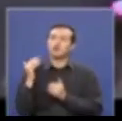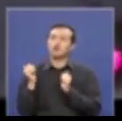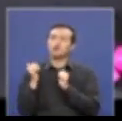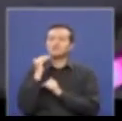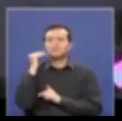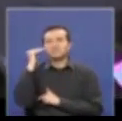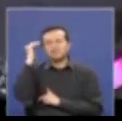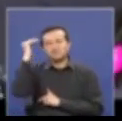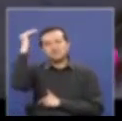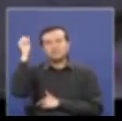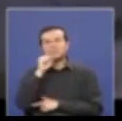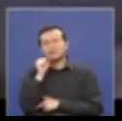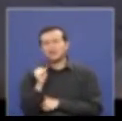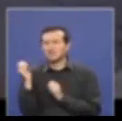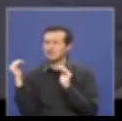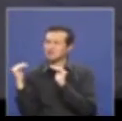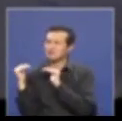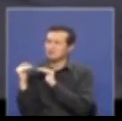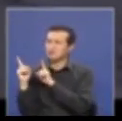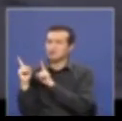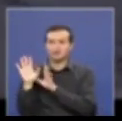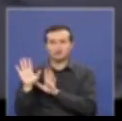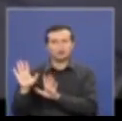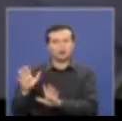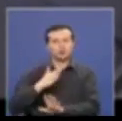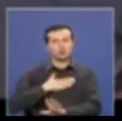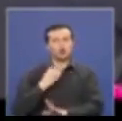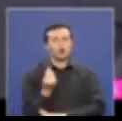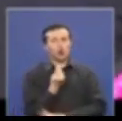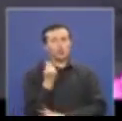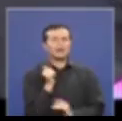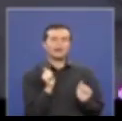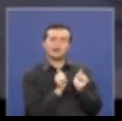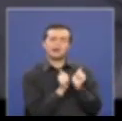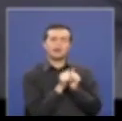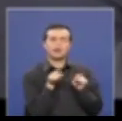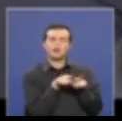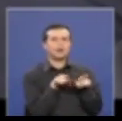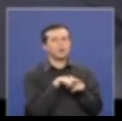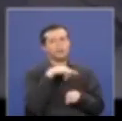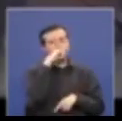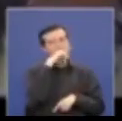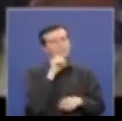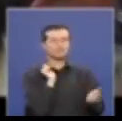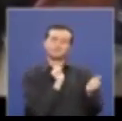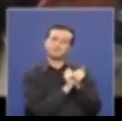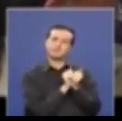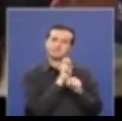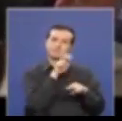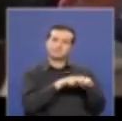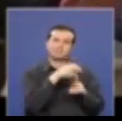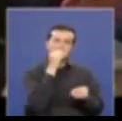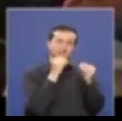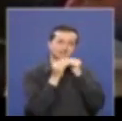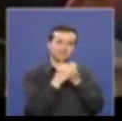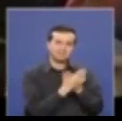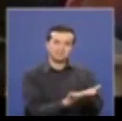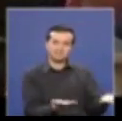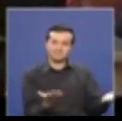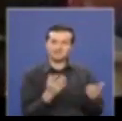Velasco, etcétera. Cuando vi a los niños dije, estos son más cercanos a mi generación. Entonces me fui acá, me vine acá, ¿no?